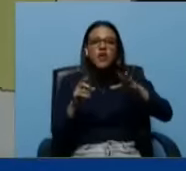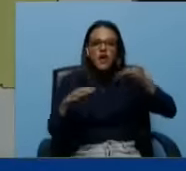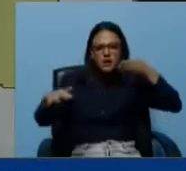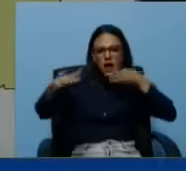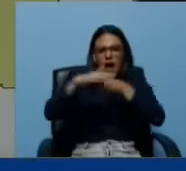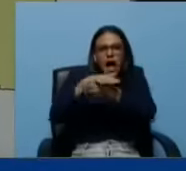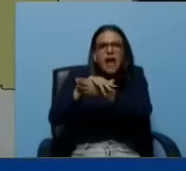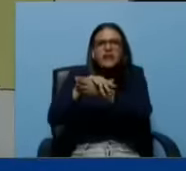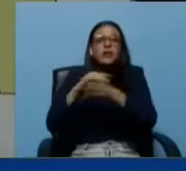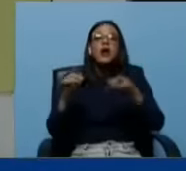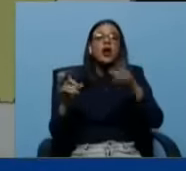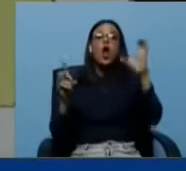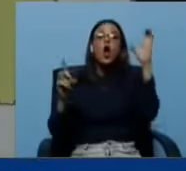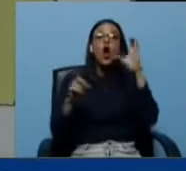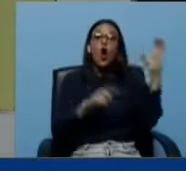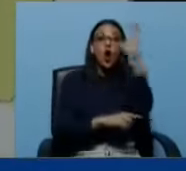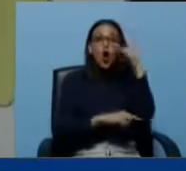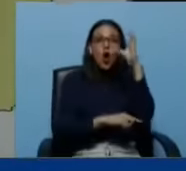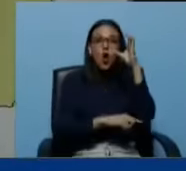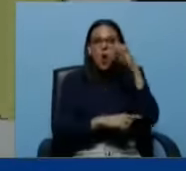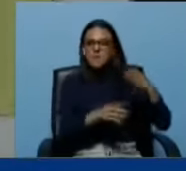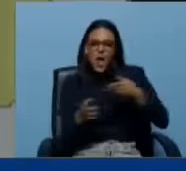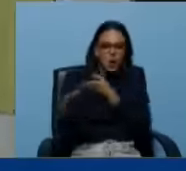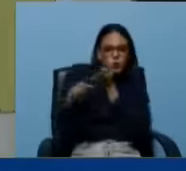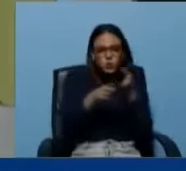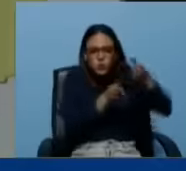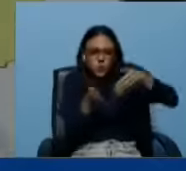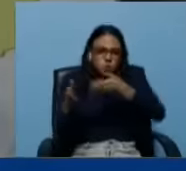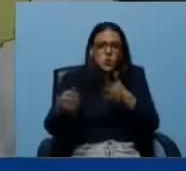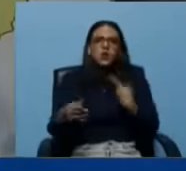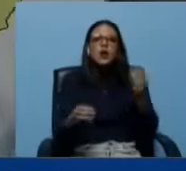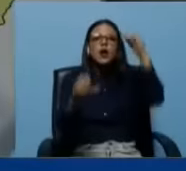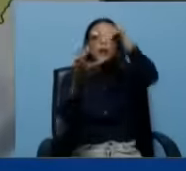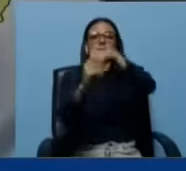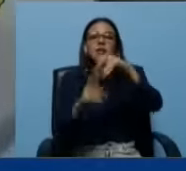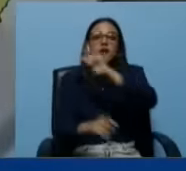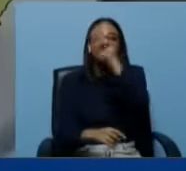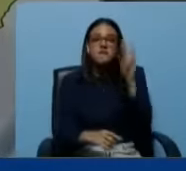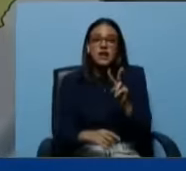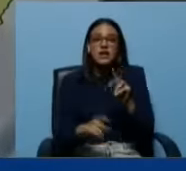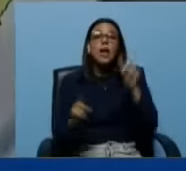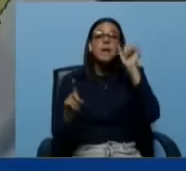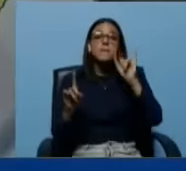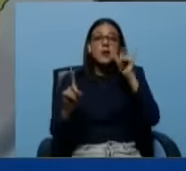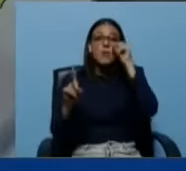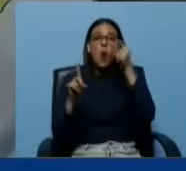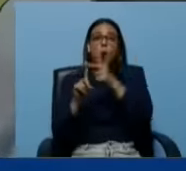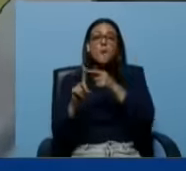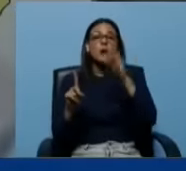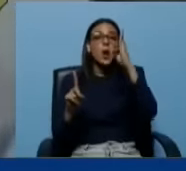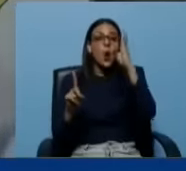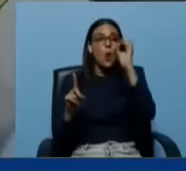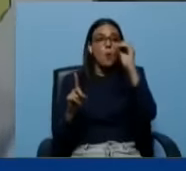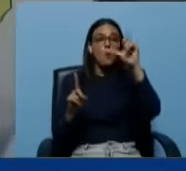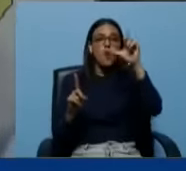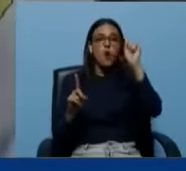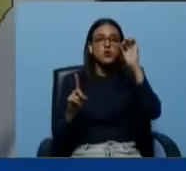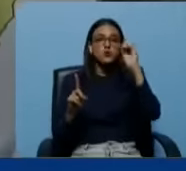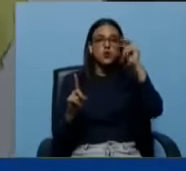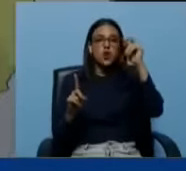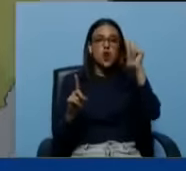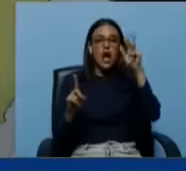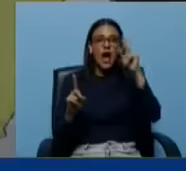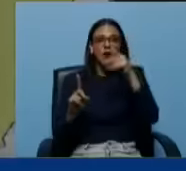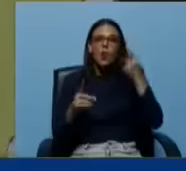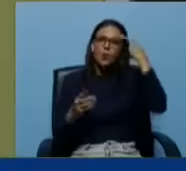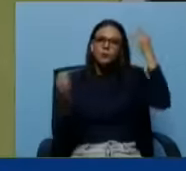Todos ellos vinieron a invadir a Venezuela desde Colombia. Y Bolsonaro preparó la invasión desde el sur. Y